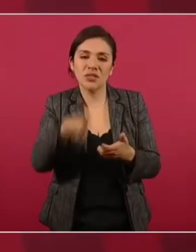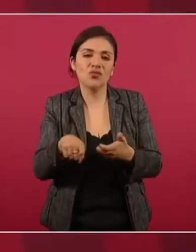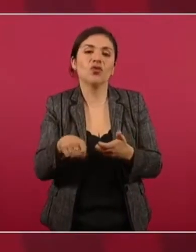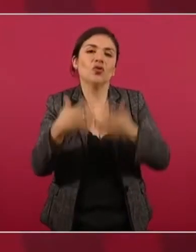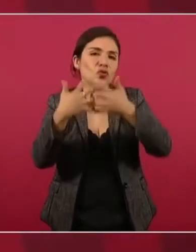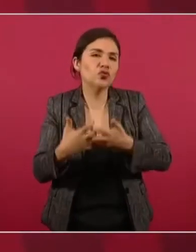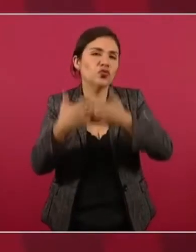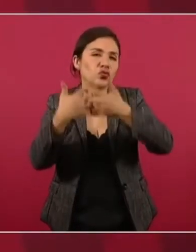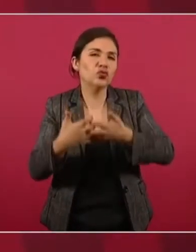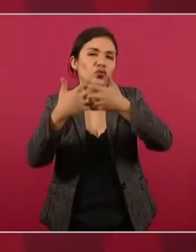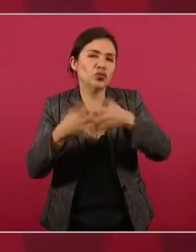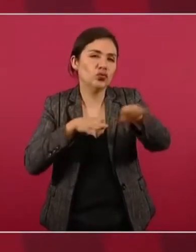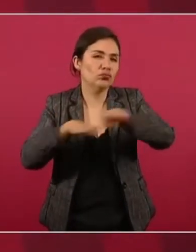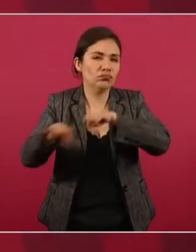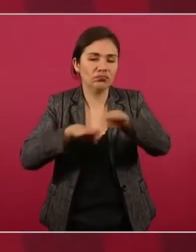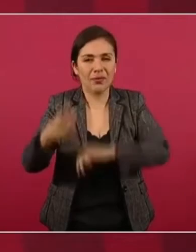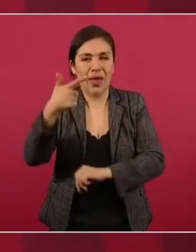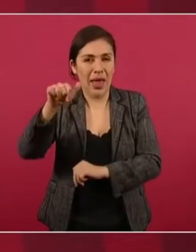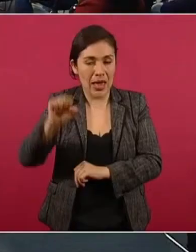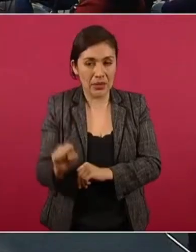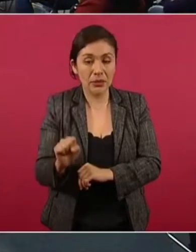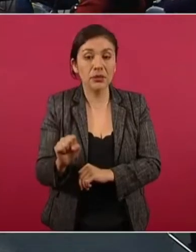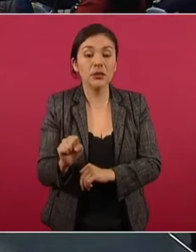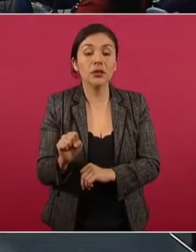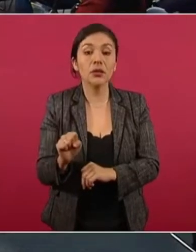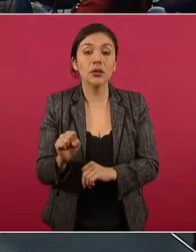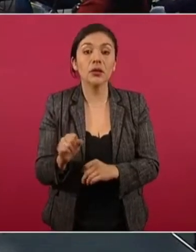también procesar el gas.